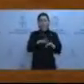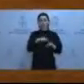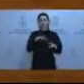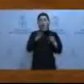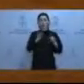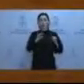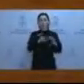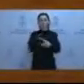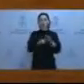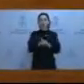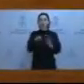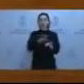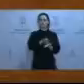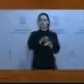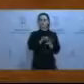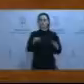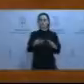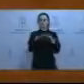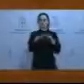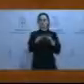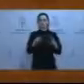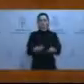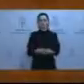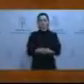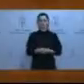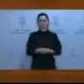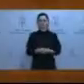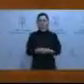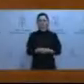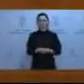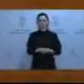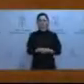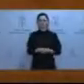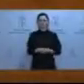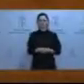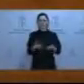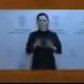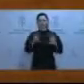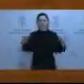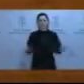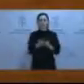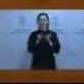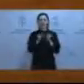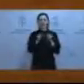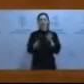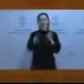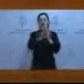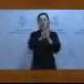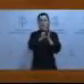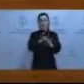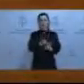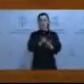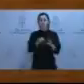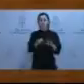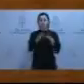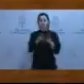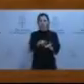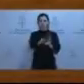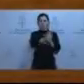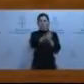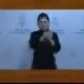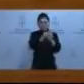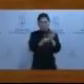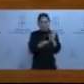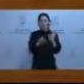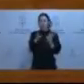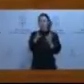sus servicios sociales. Cierro comillas. En definitiva, nos encontramos que existe una ley de servicios sociales que recoge derechos y